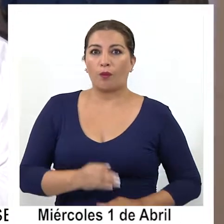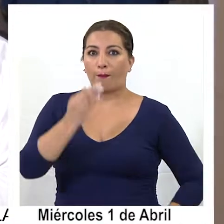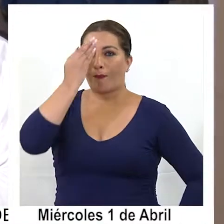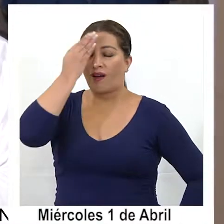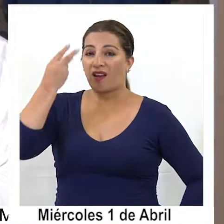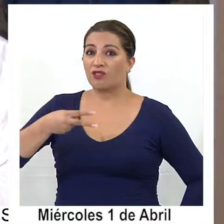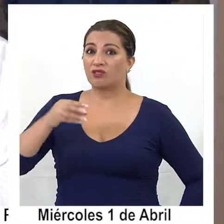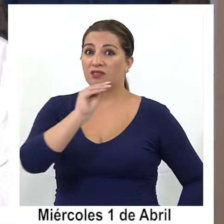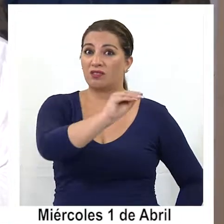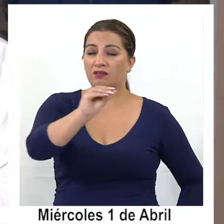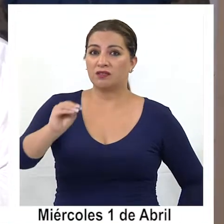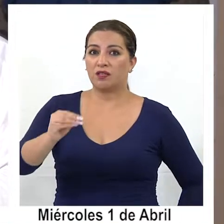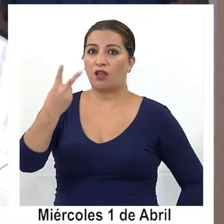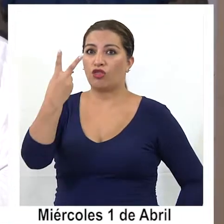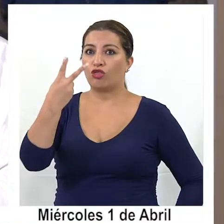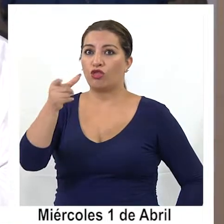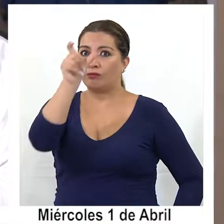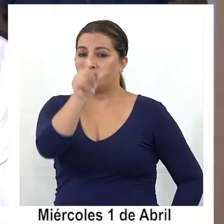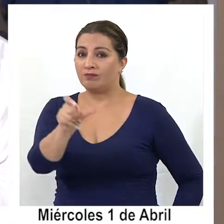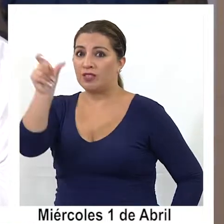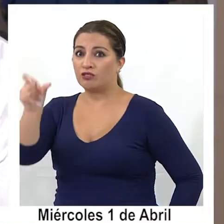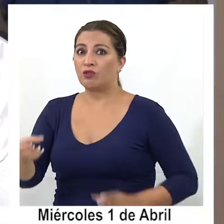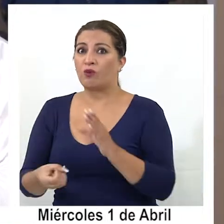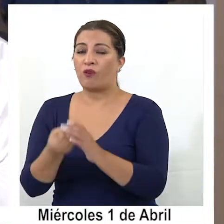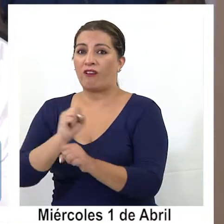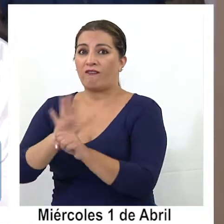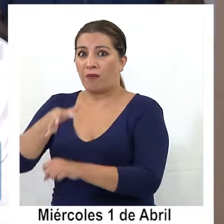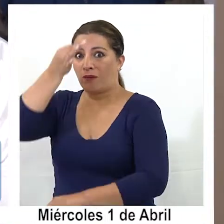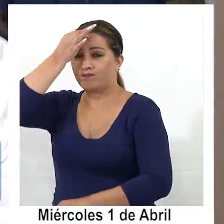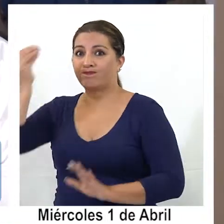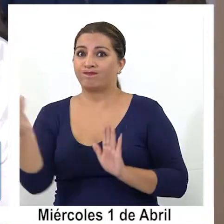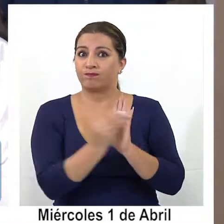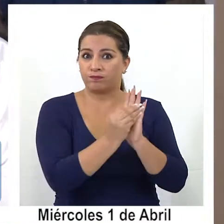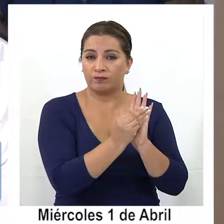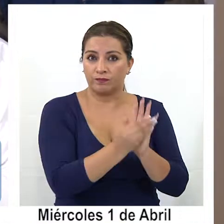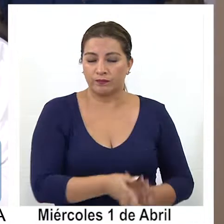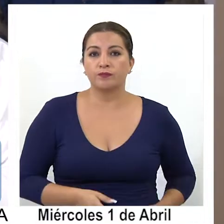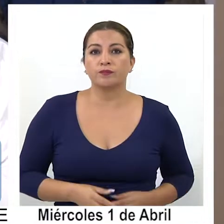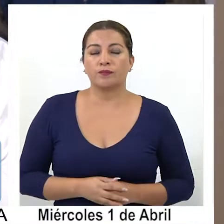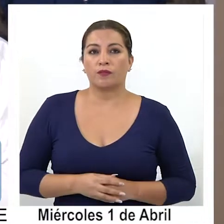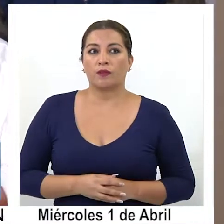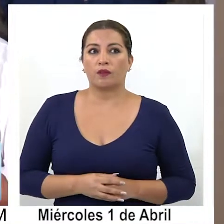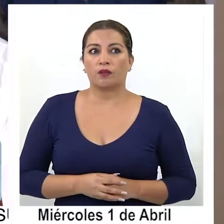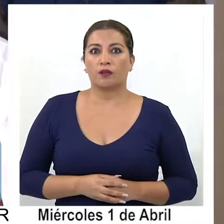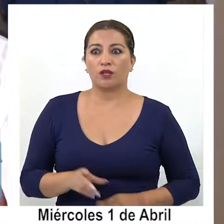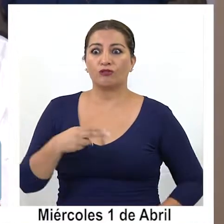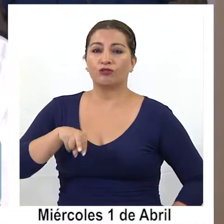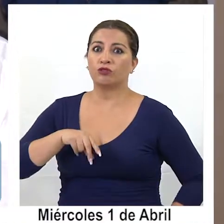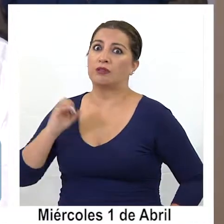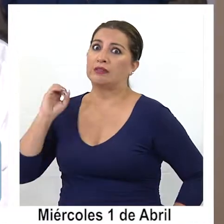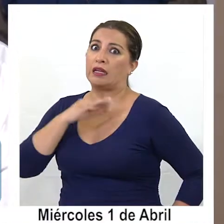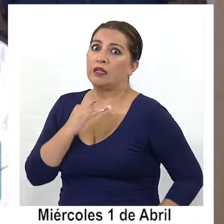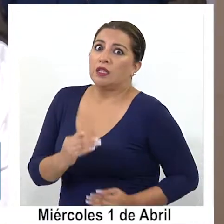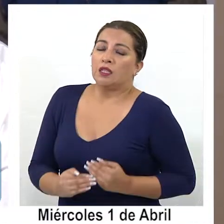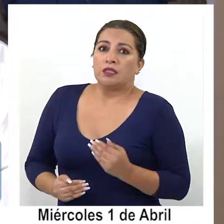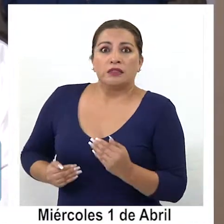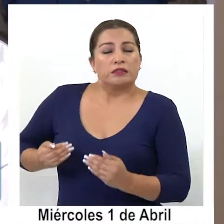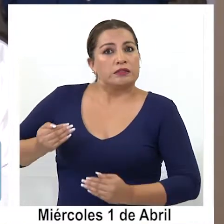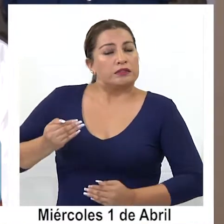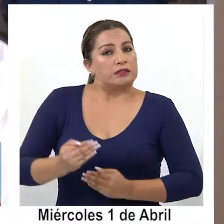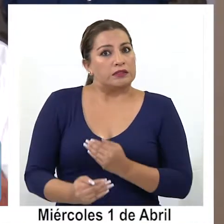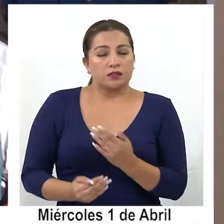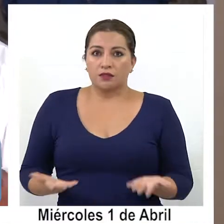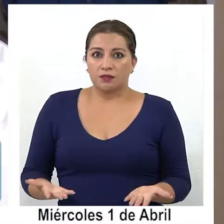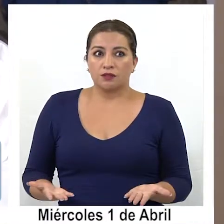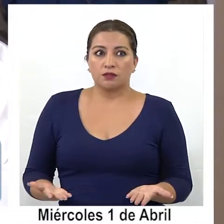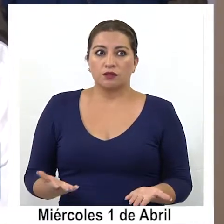noticia, se agregan dos nuevos casos en nuestra región, si bien la velocidad en la cual vamos está en la línea